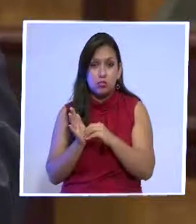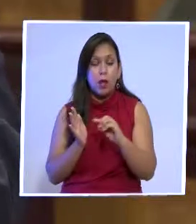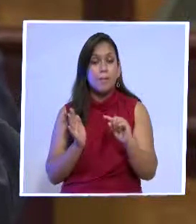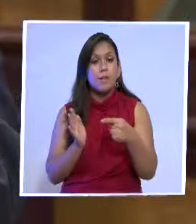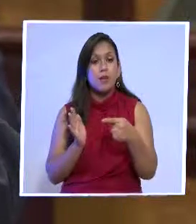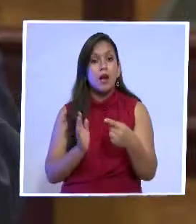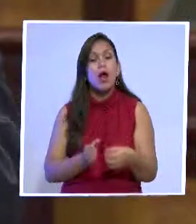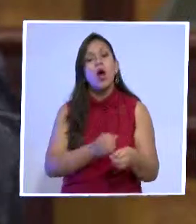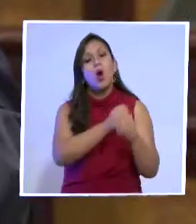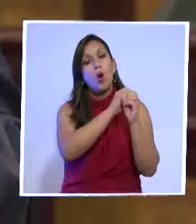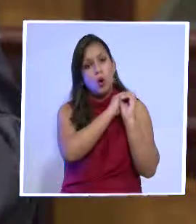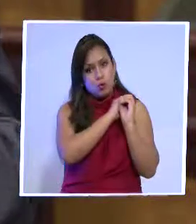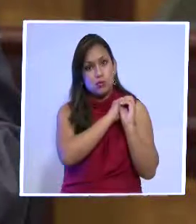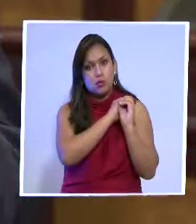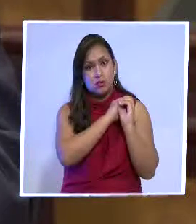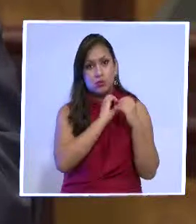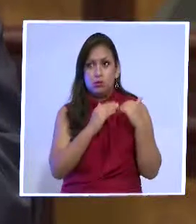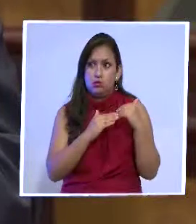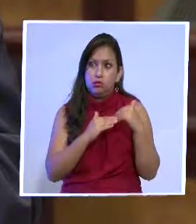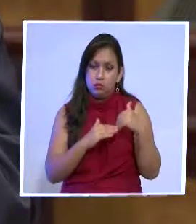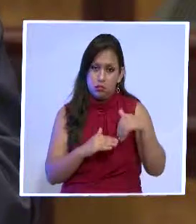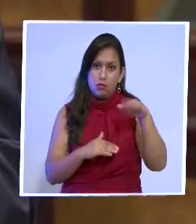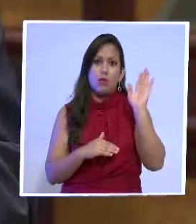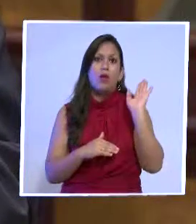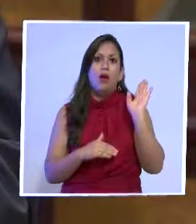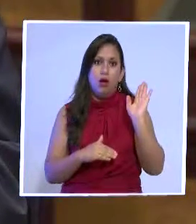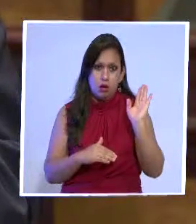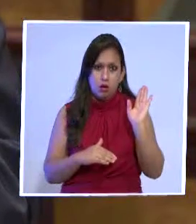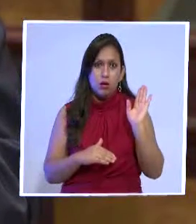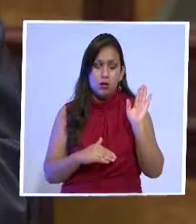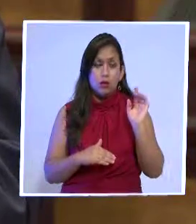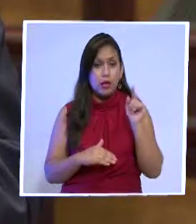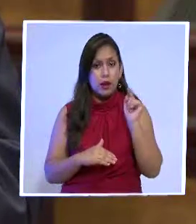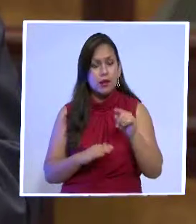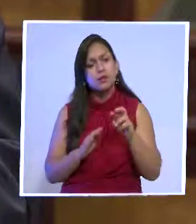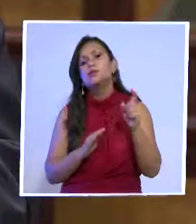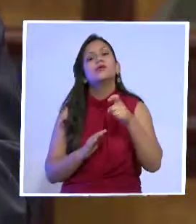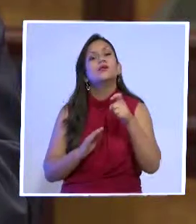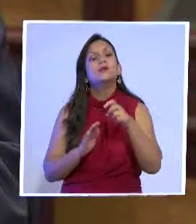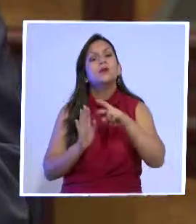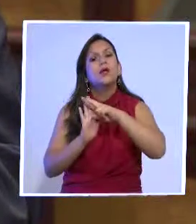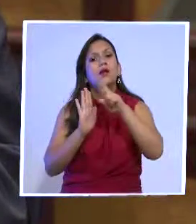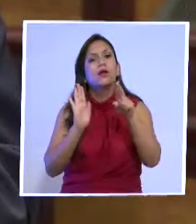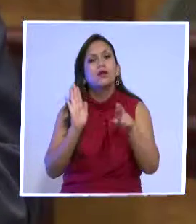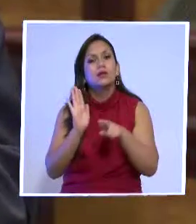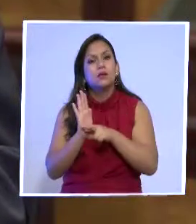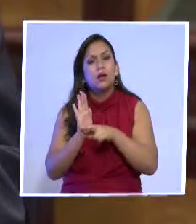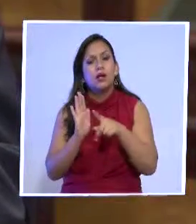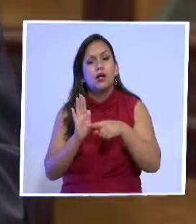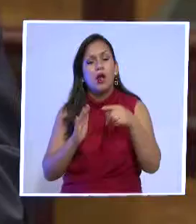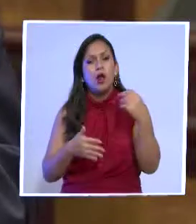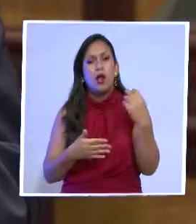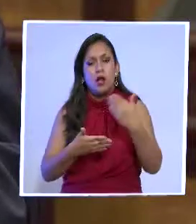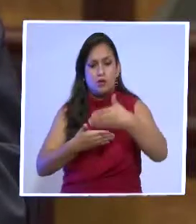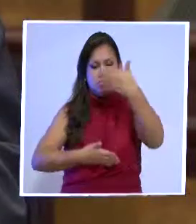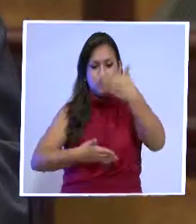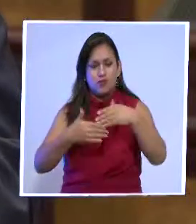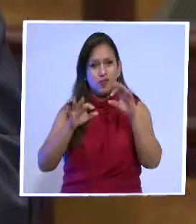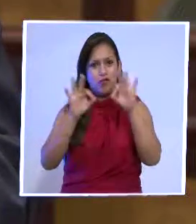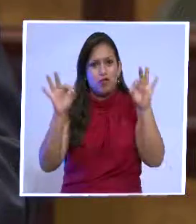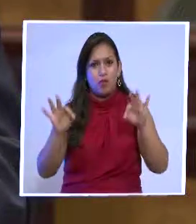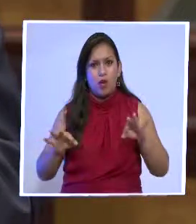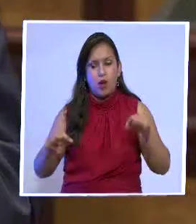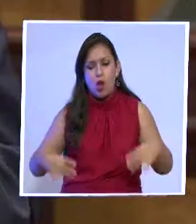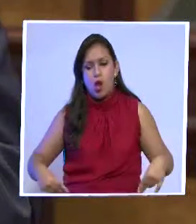para, yo creo que es la mayoría de los contribuyentes, es el registrar el formulario de proyección de gastos.